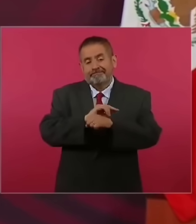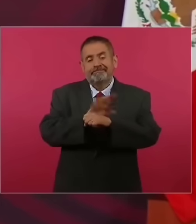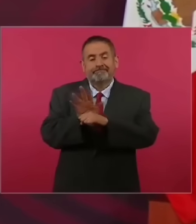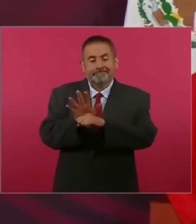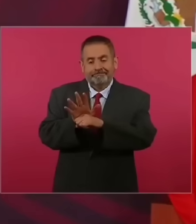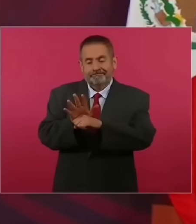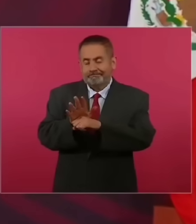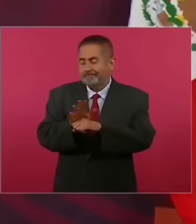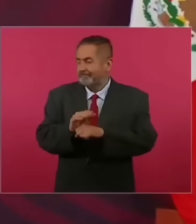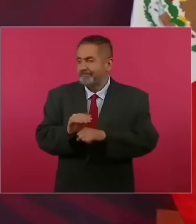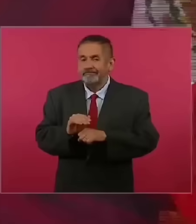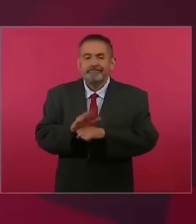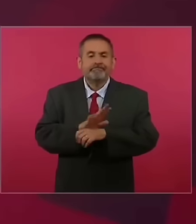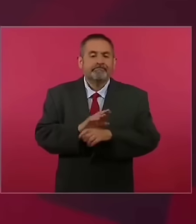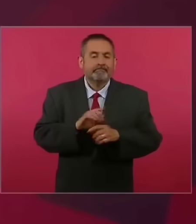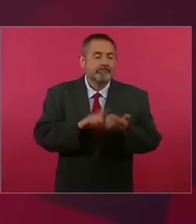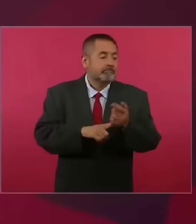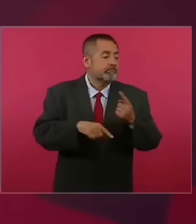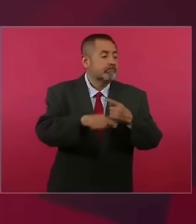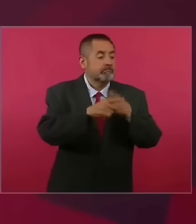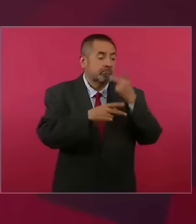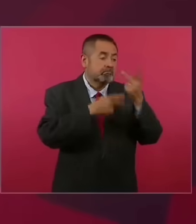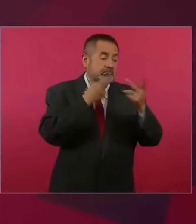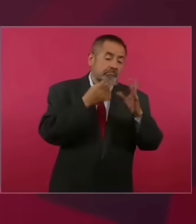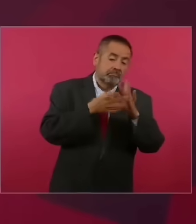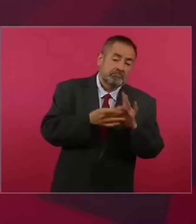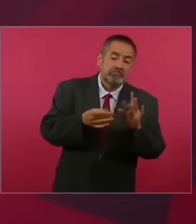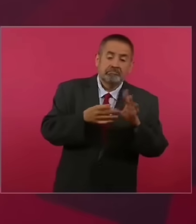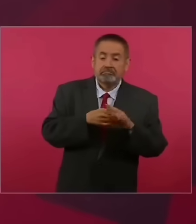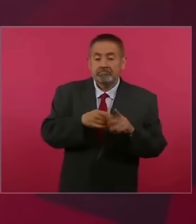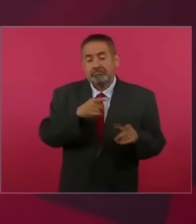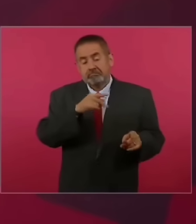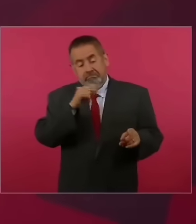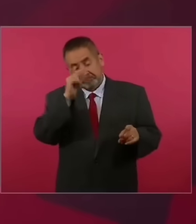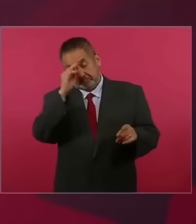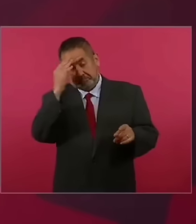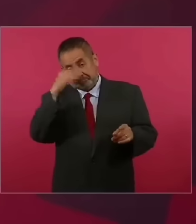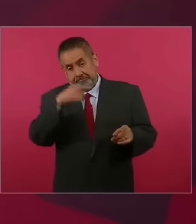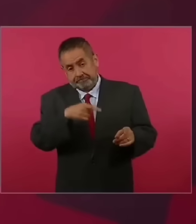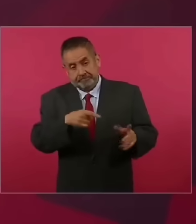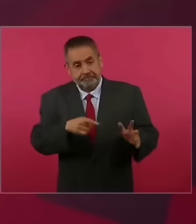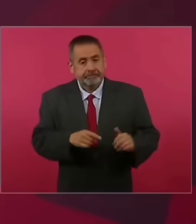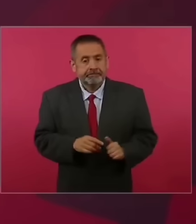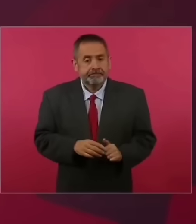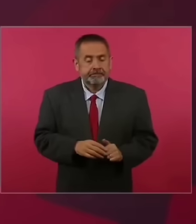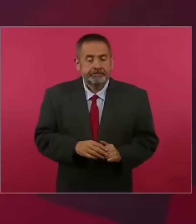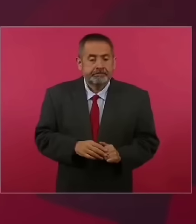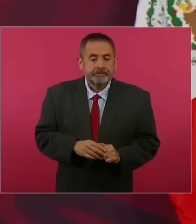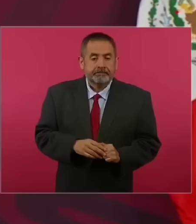Y también los expertos pronosticaban de que